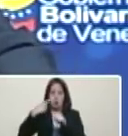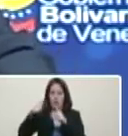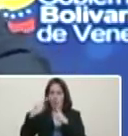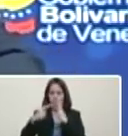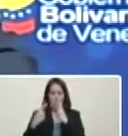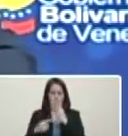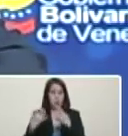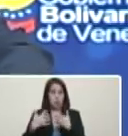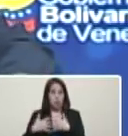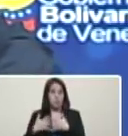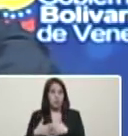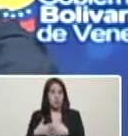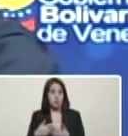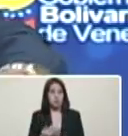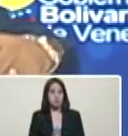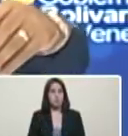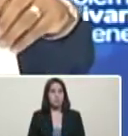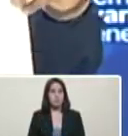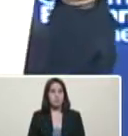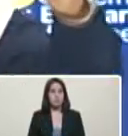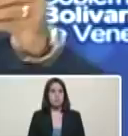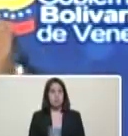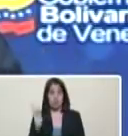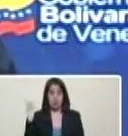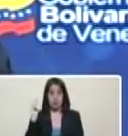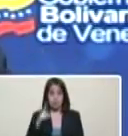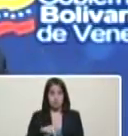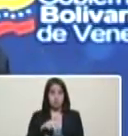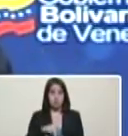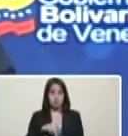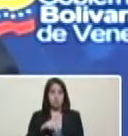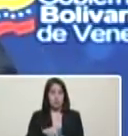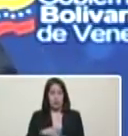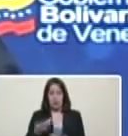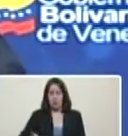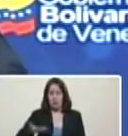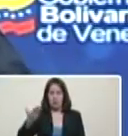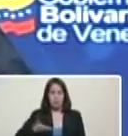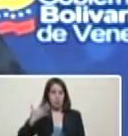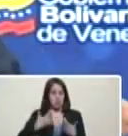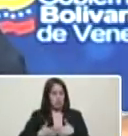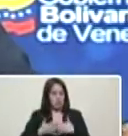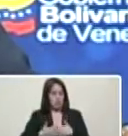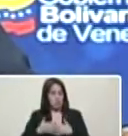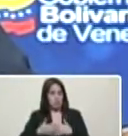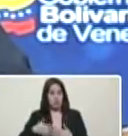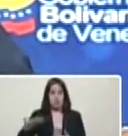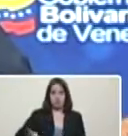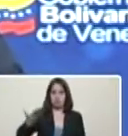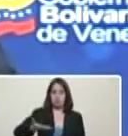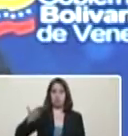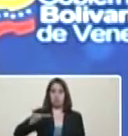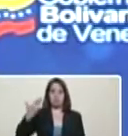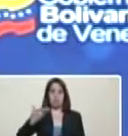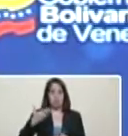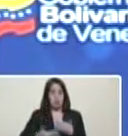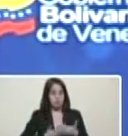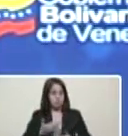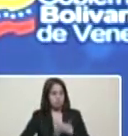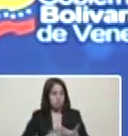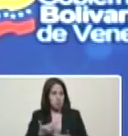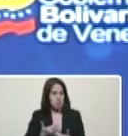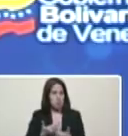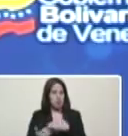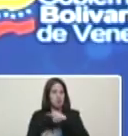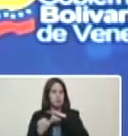entre otras. Quiere decir que se encuentran las más importantes, prestigiosas y avanzadas instituciones de